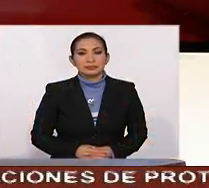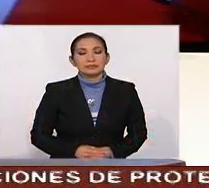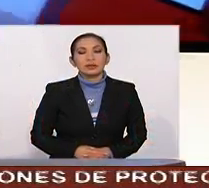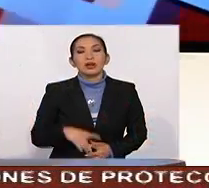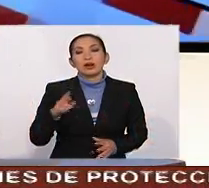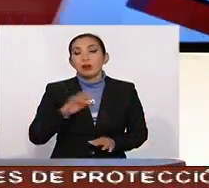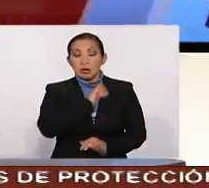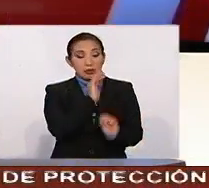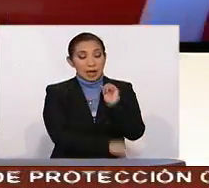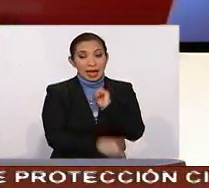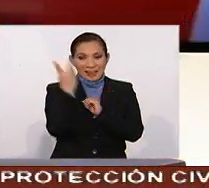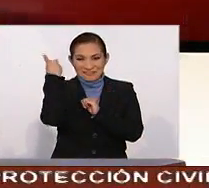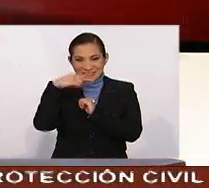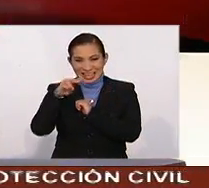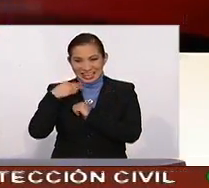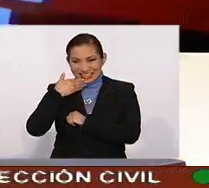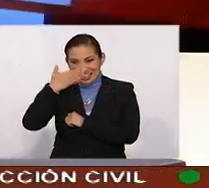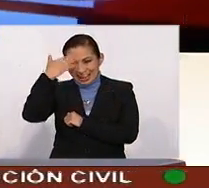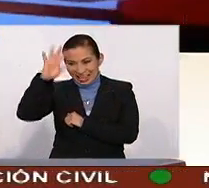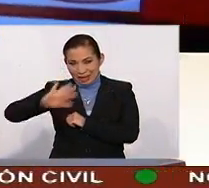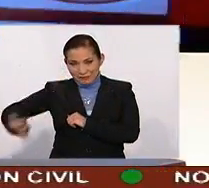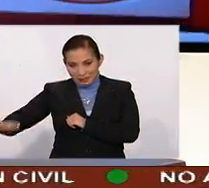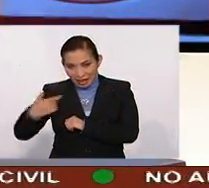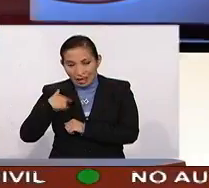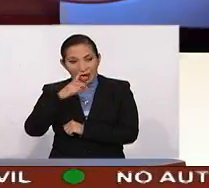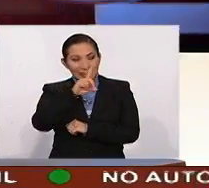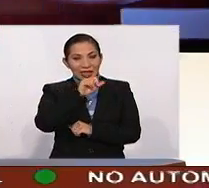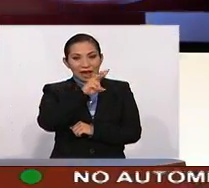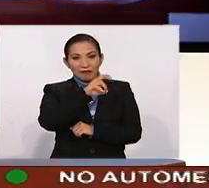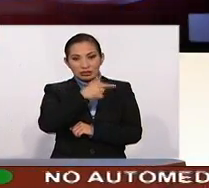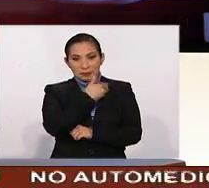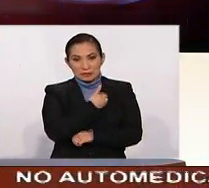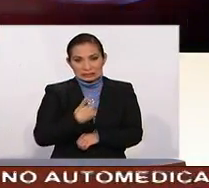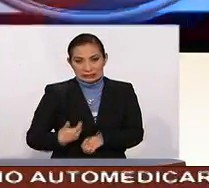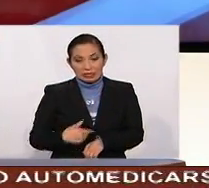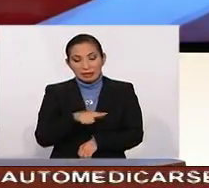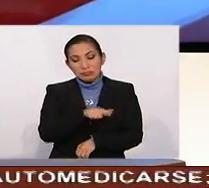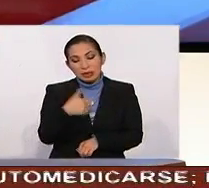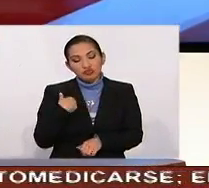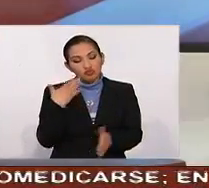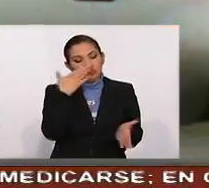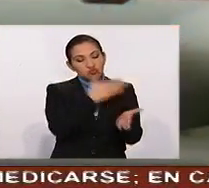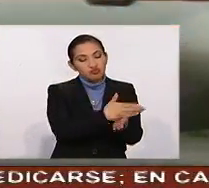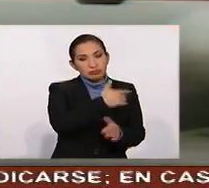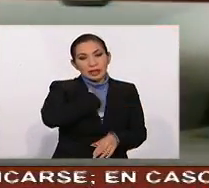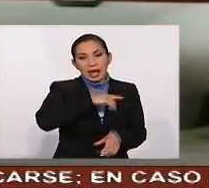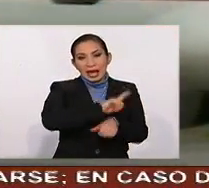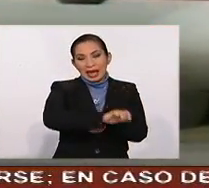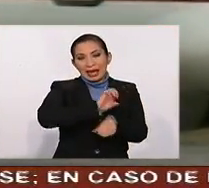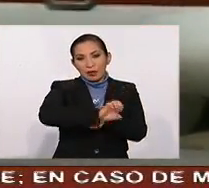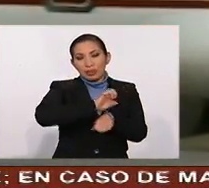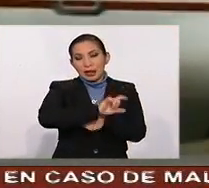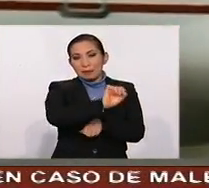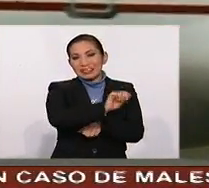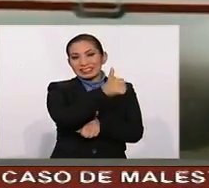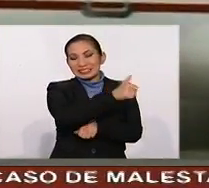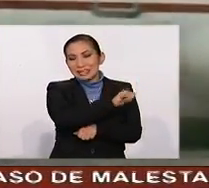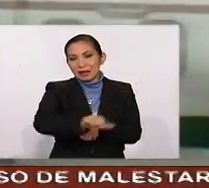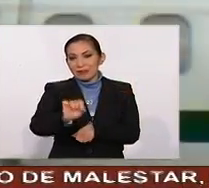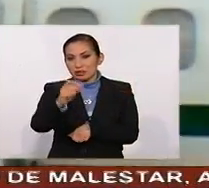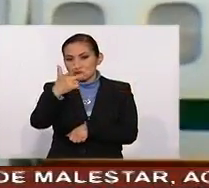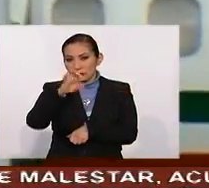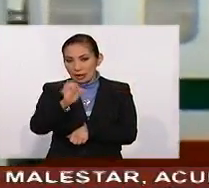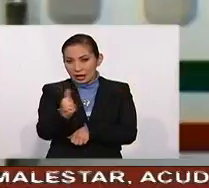Una vez terminada esta gira por los países árabes y también por Davos, el presidente Enrique Peña Nieto viajará a Ecuador. Esto será del 26 al 28 de